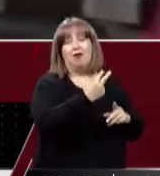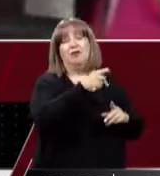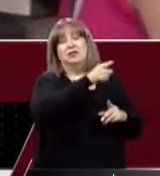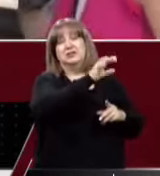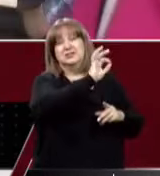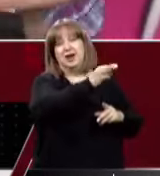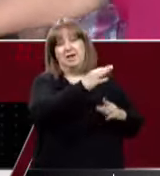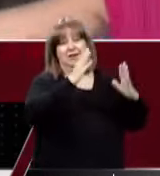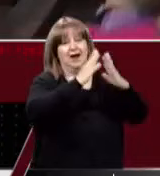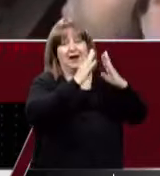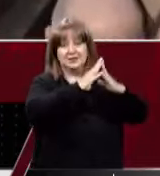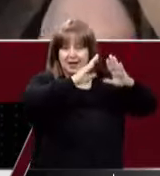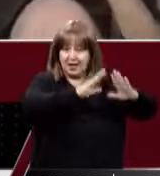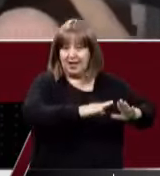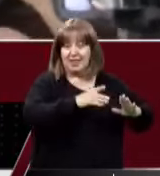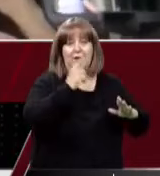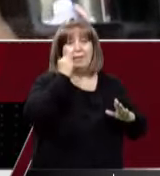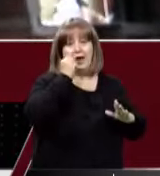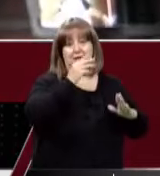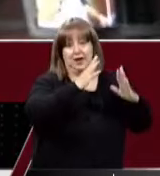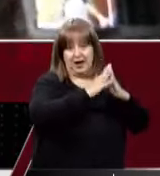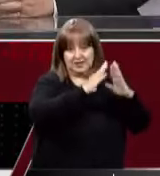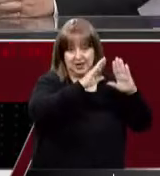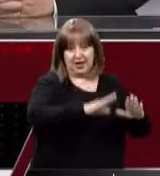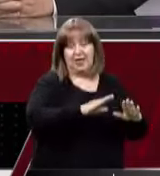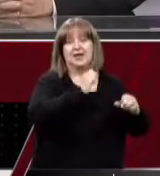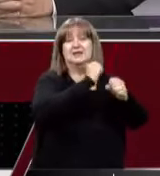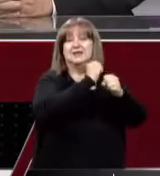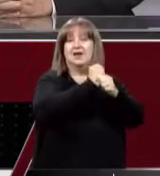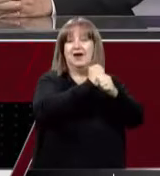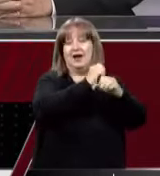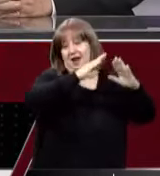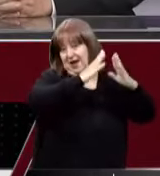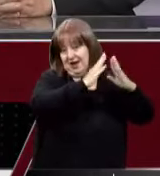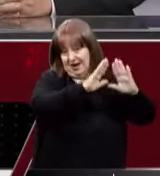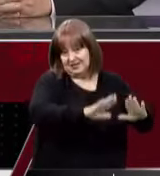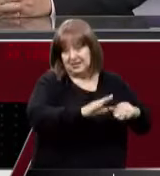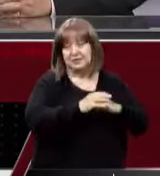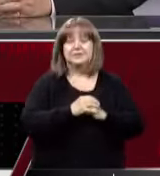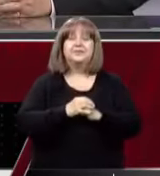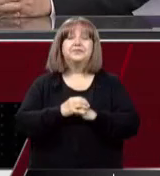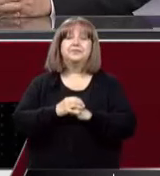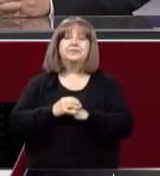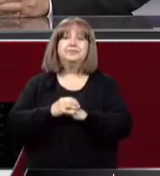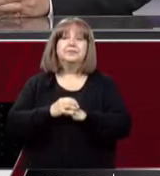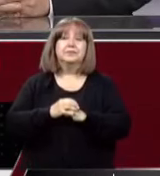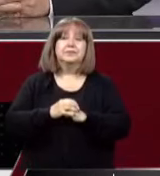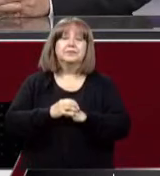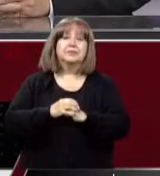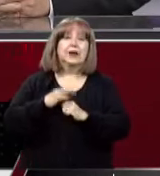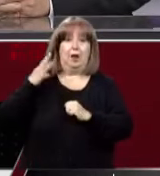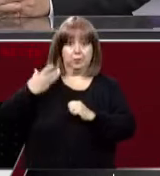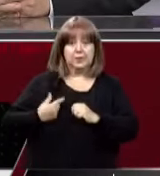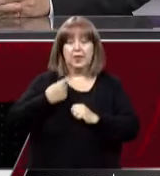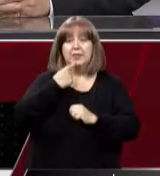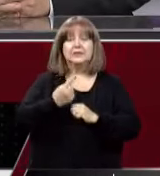estaba todo el tiempo con su papá. Sí, adelante. Sí, yo sí la te quería, bueno, obviamente que le hagas la pregunta a Soledad, ¿no? Sobre todo